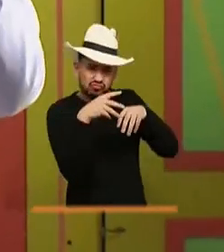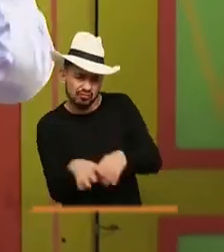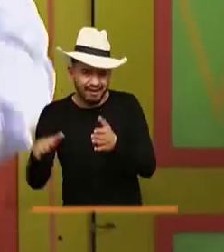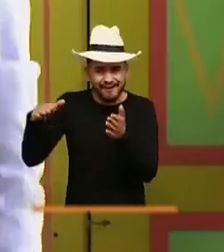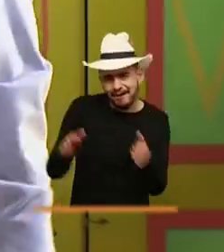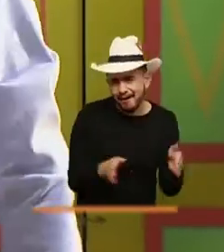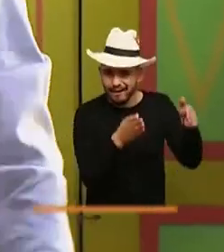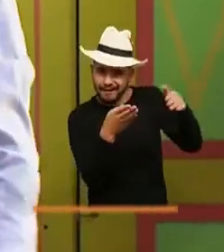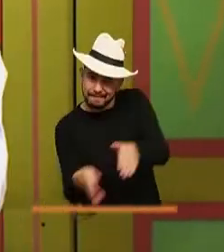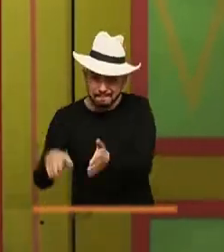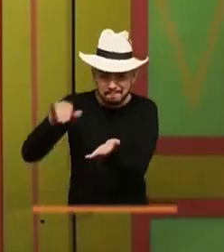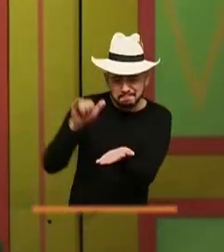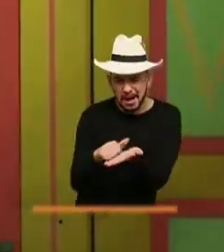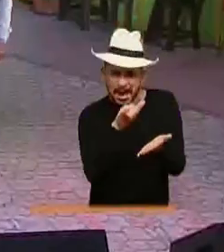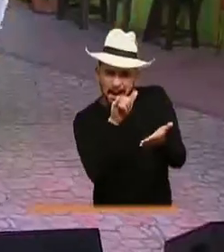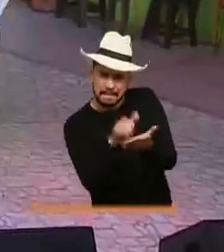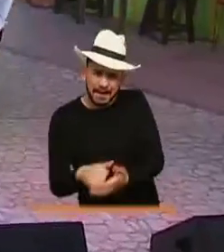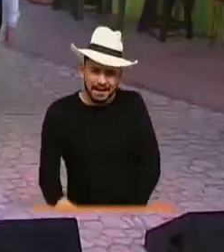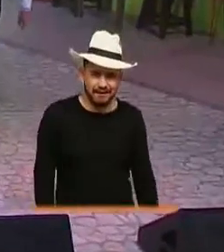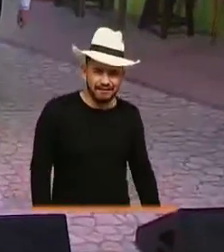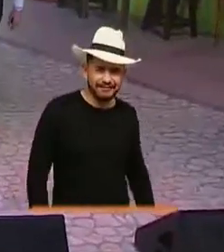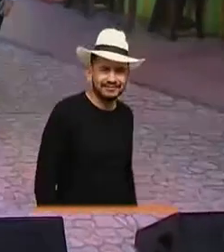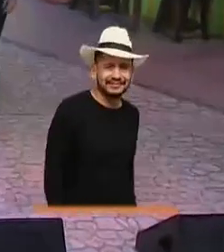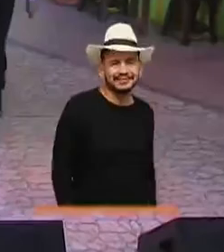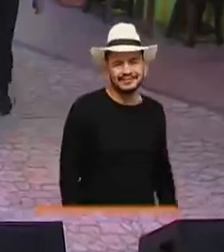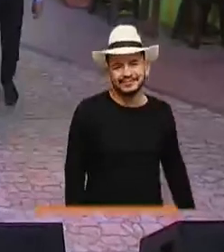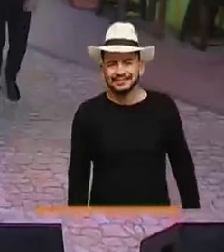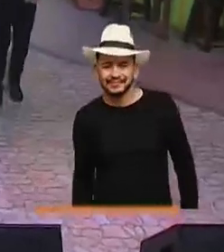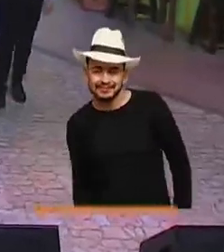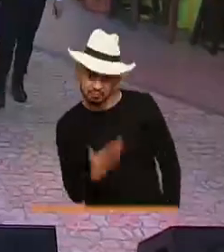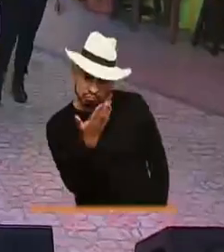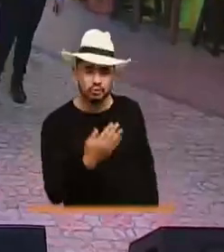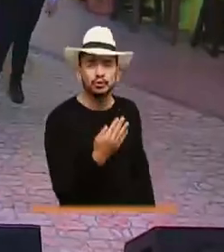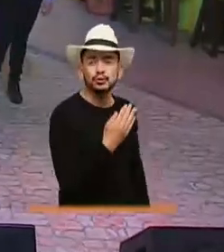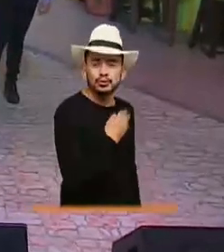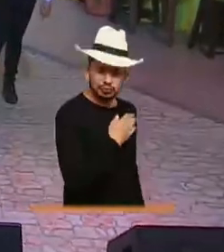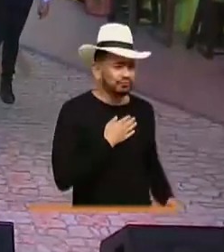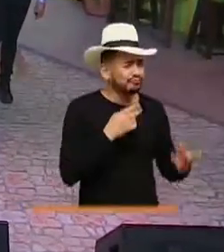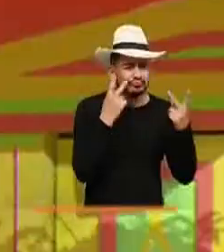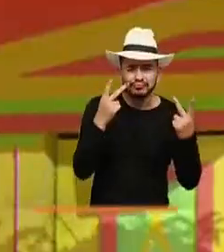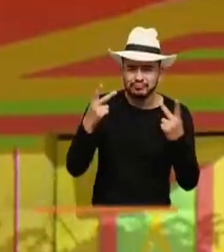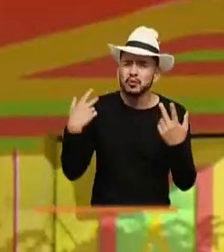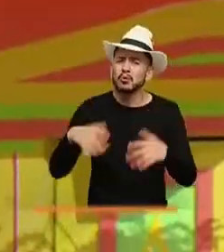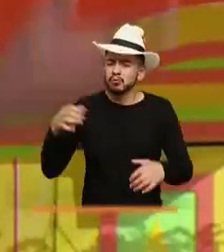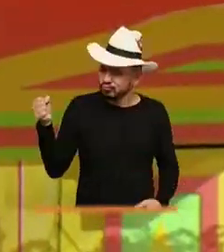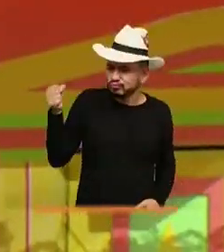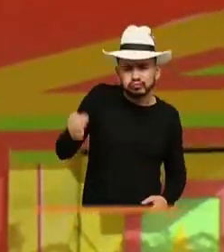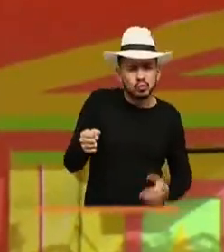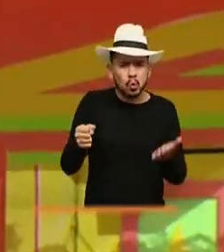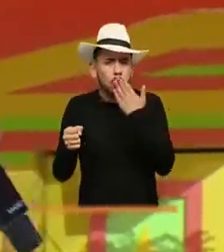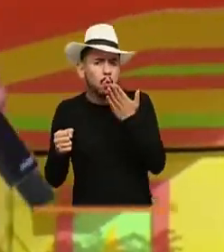misma carretera. Primero marchó la minga y después la casa